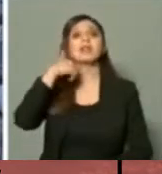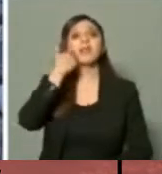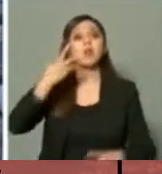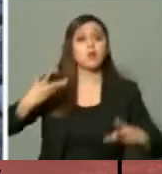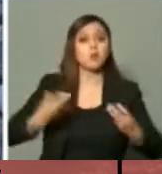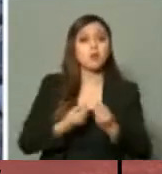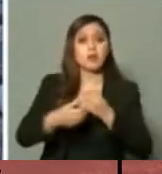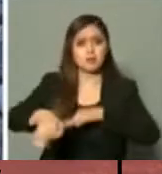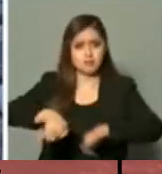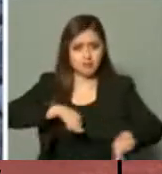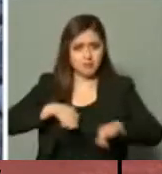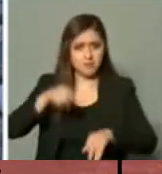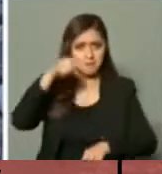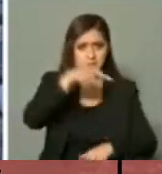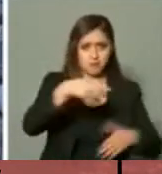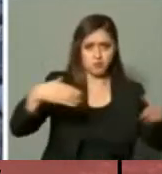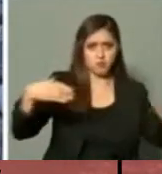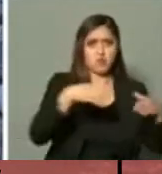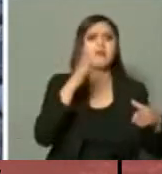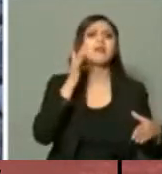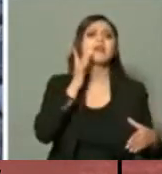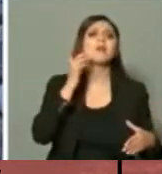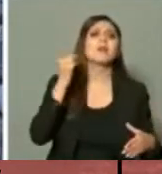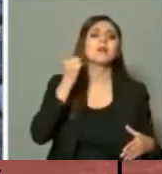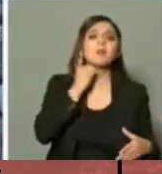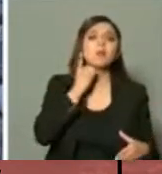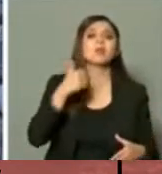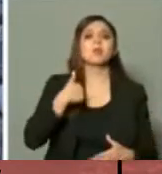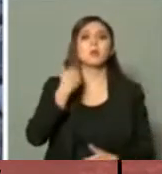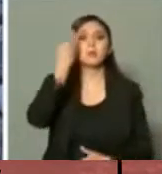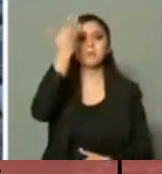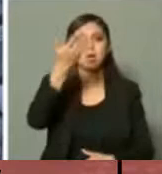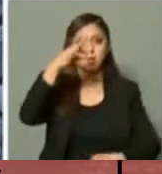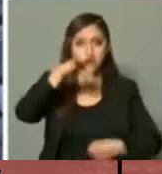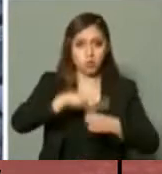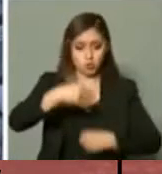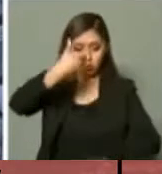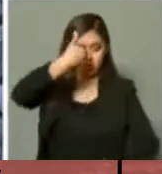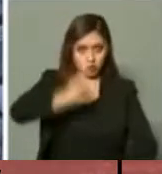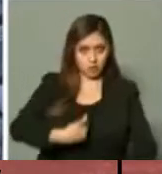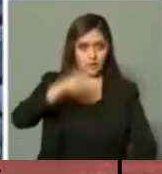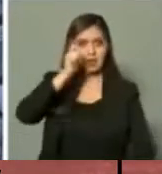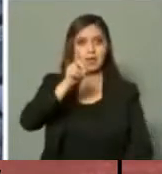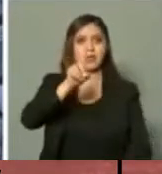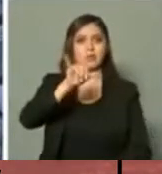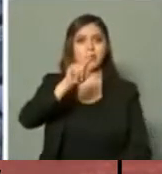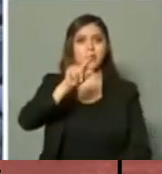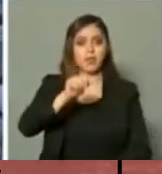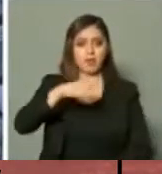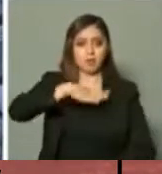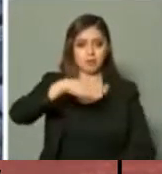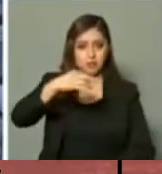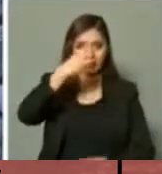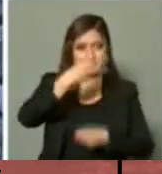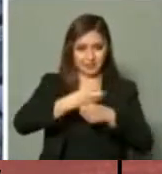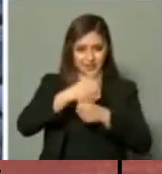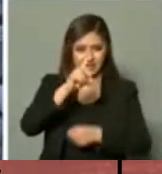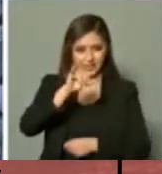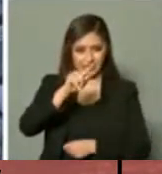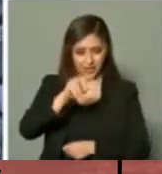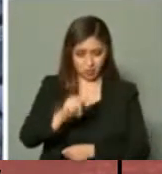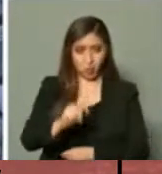en el Congreso. Para lograr este compromiso, les pido su voto para ser su diputada del tercer distrito local. Mi propuesta